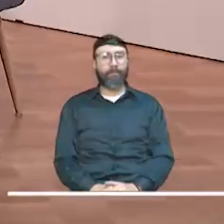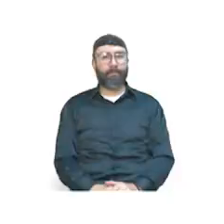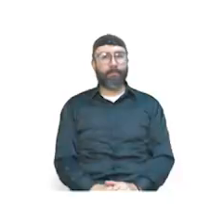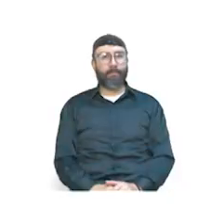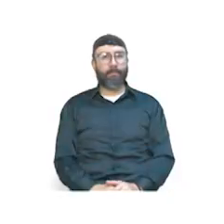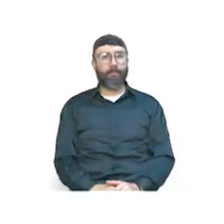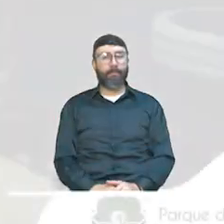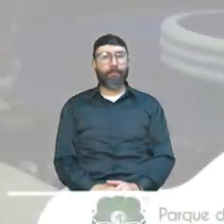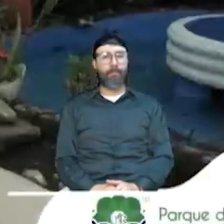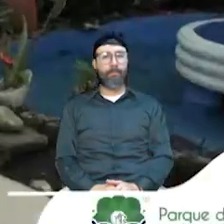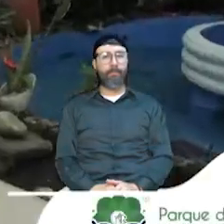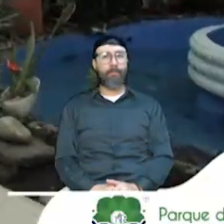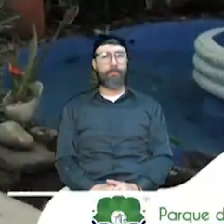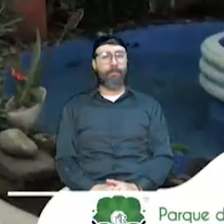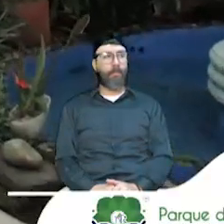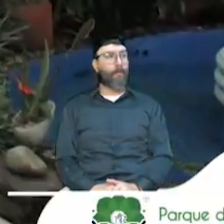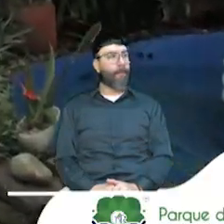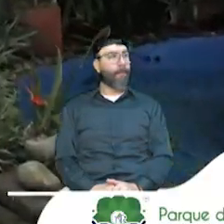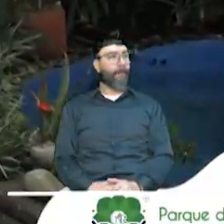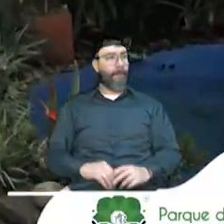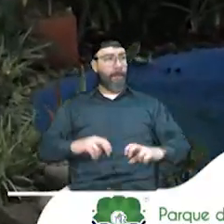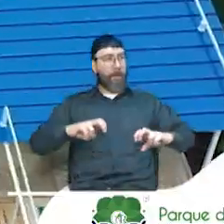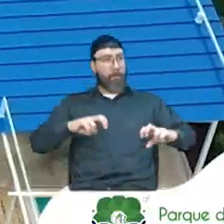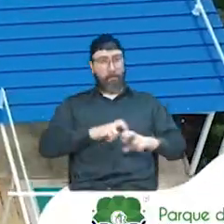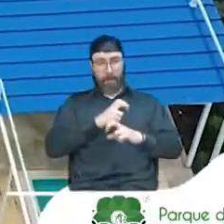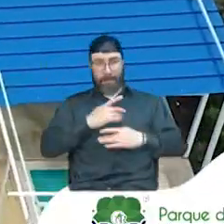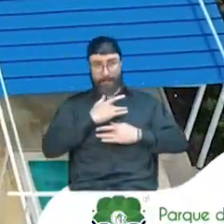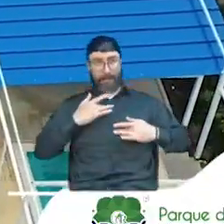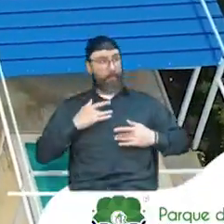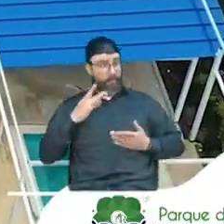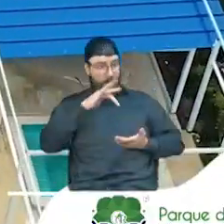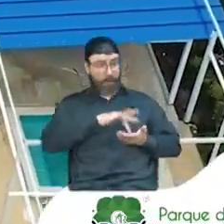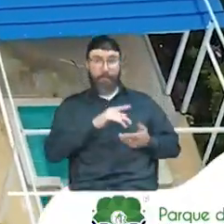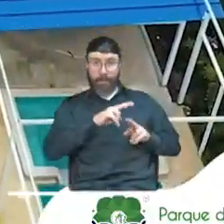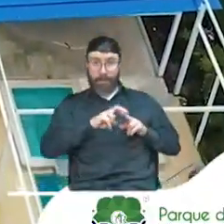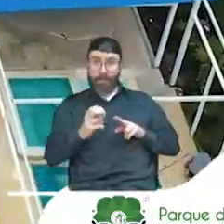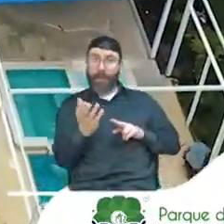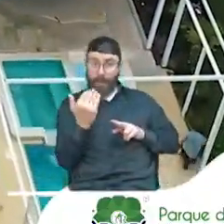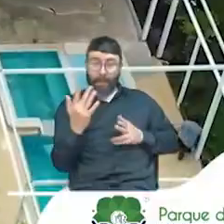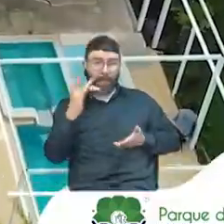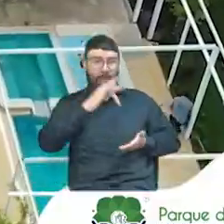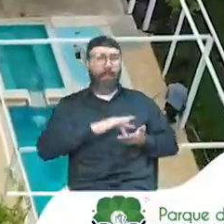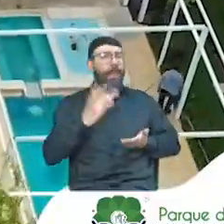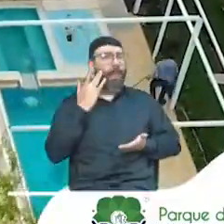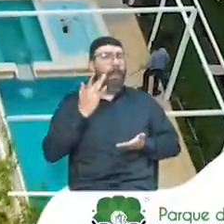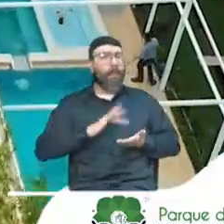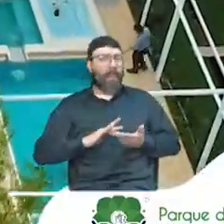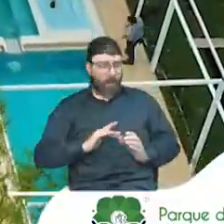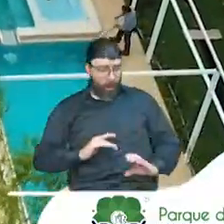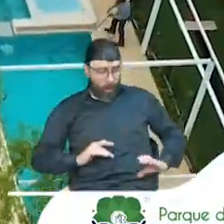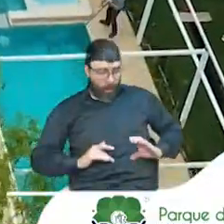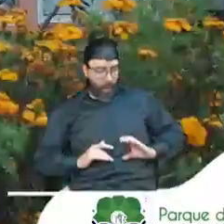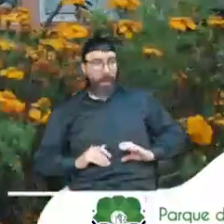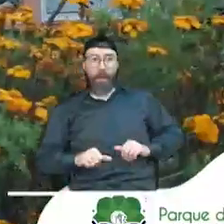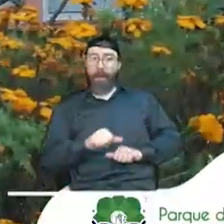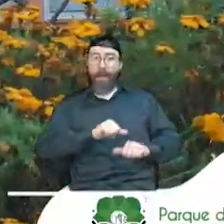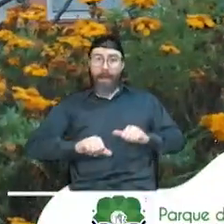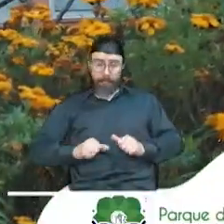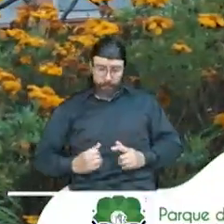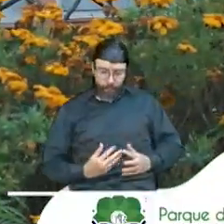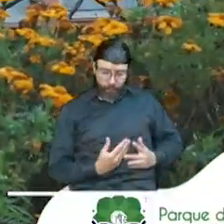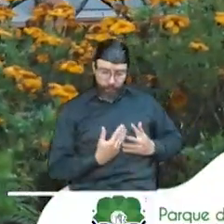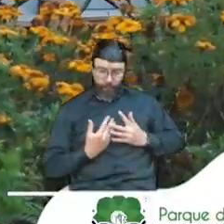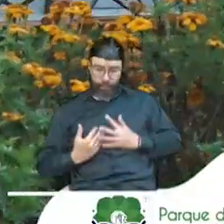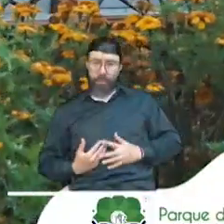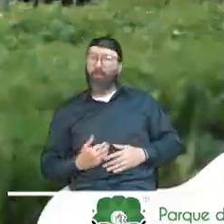El Parque de la Salud en Manizales te espera para vivir una limpieza de colon con recambio de flora intestinal.